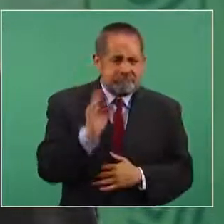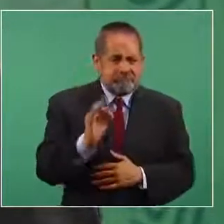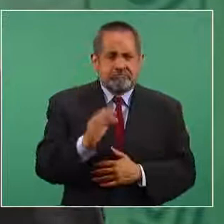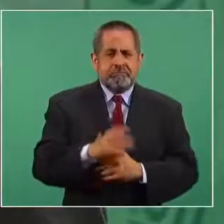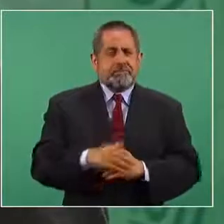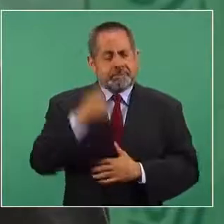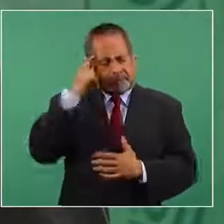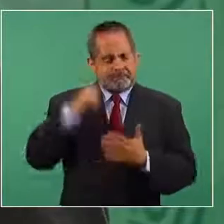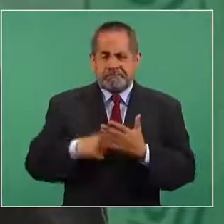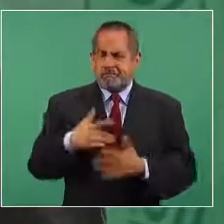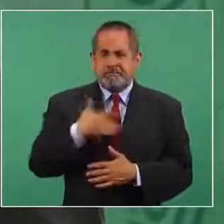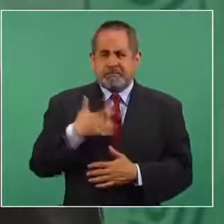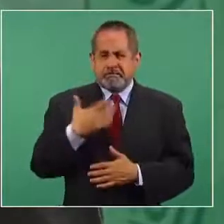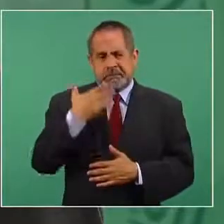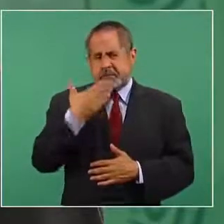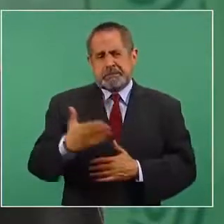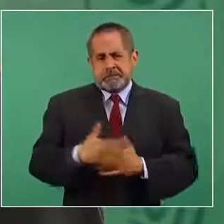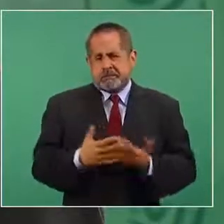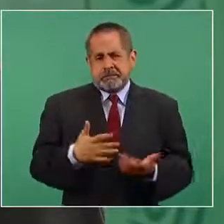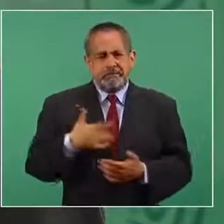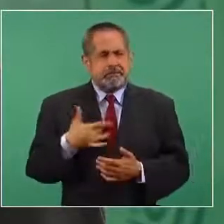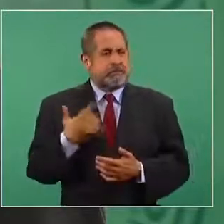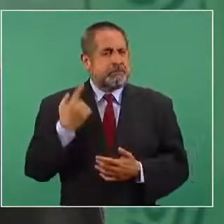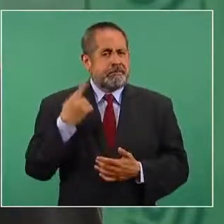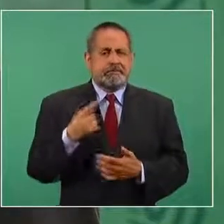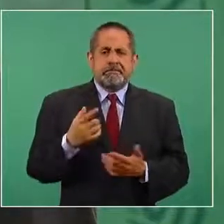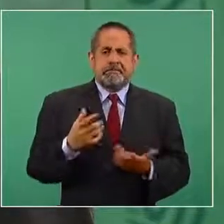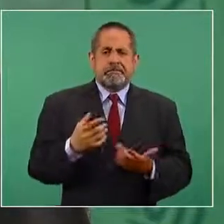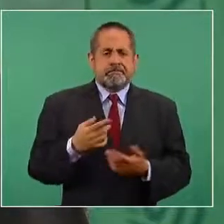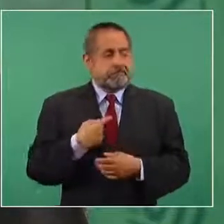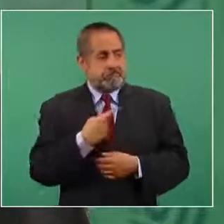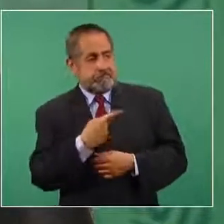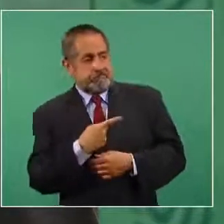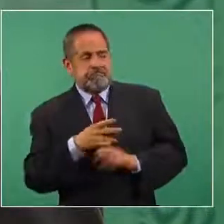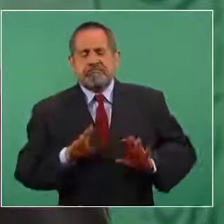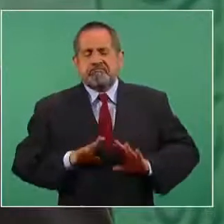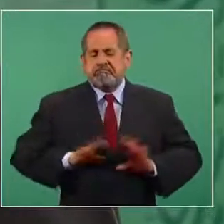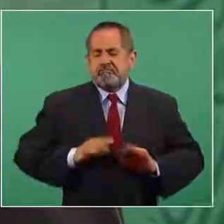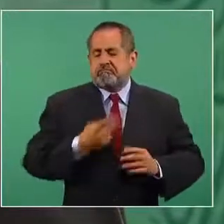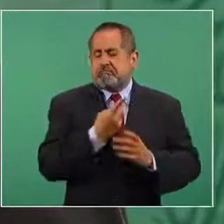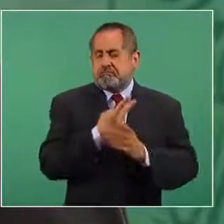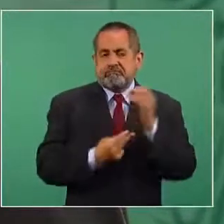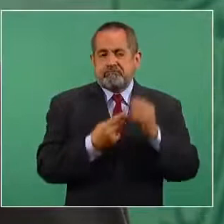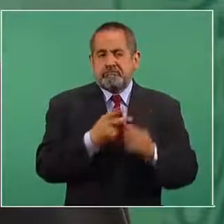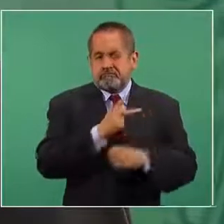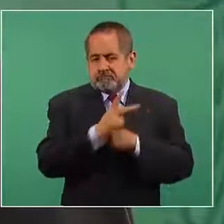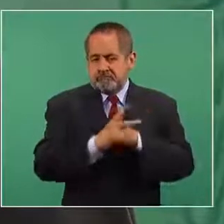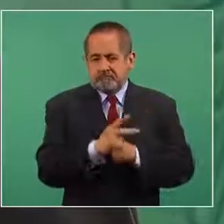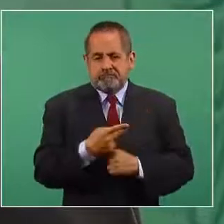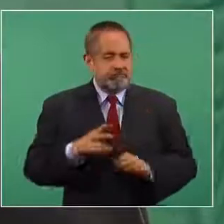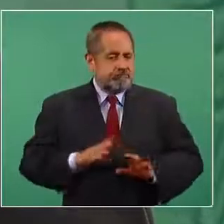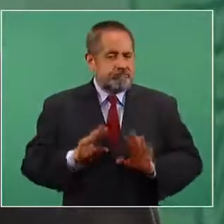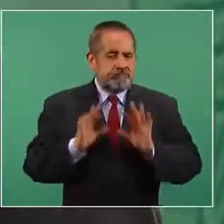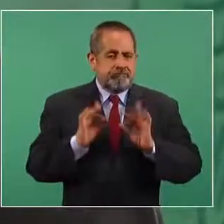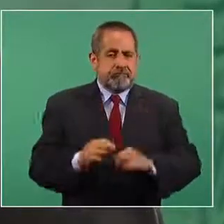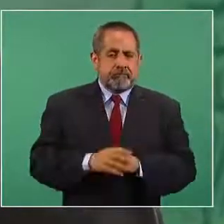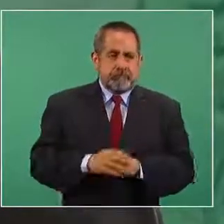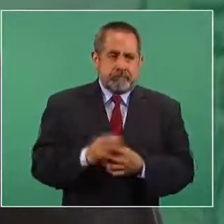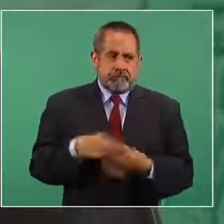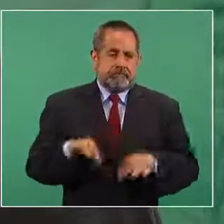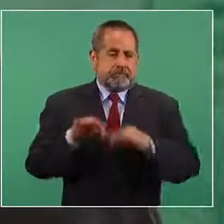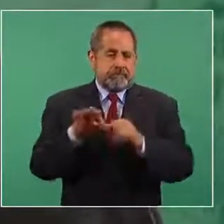buena para los dos países en especial